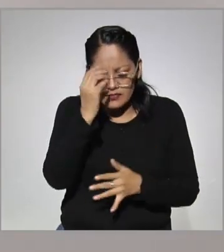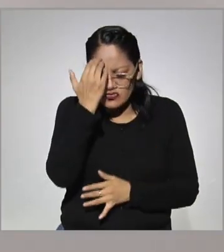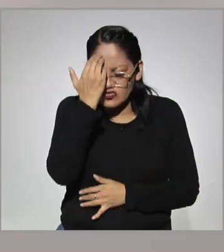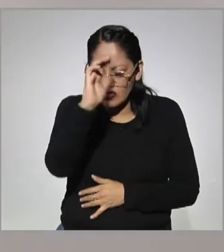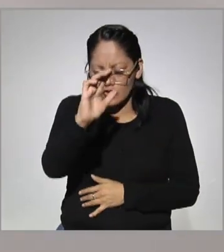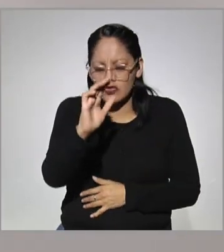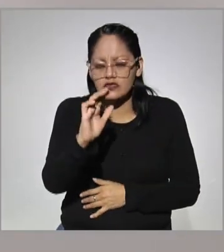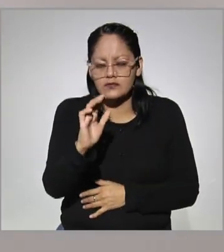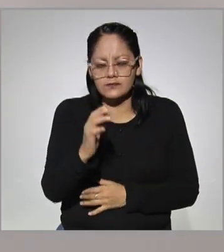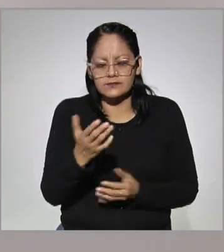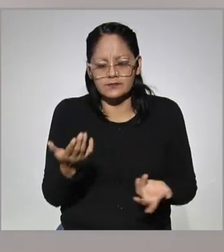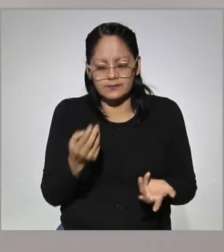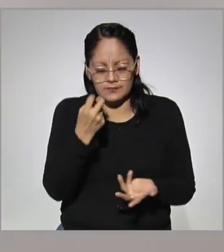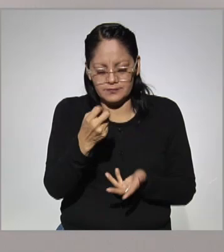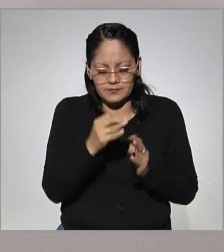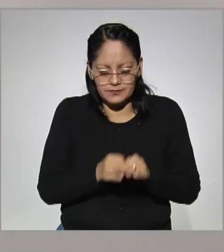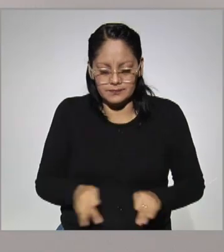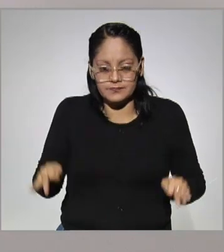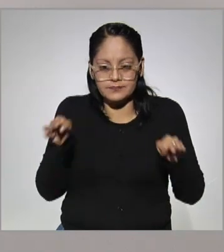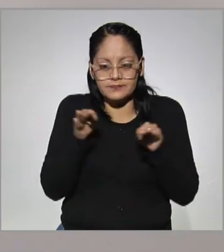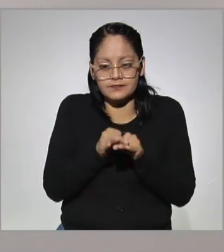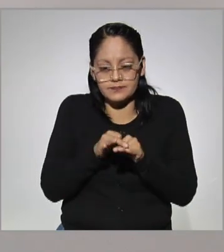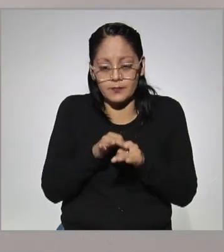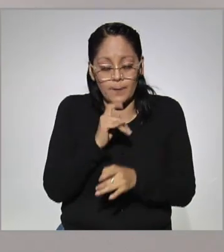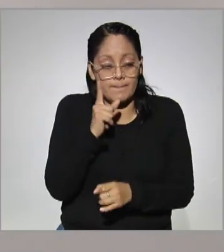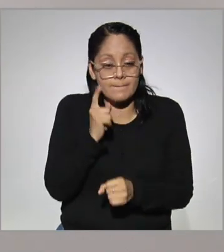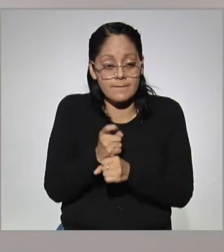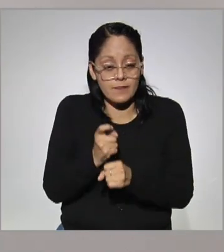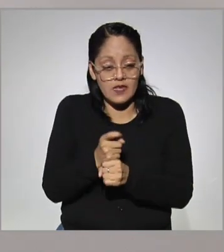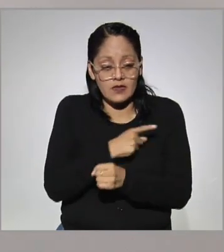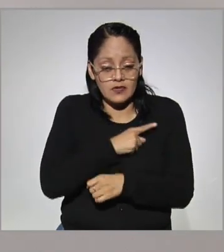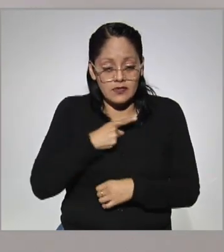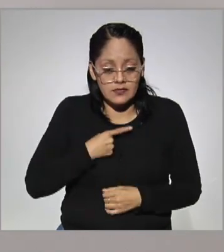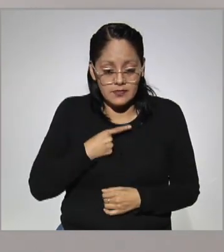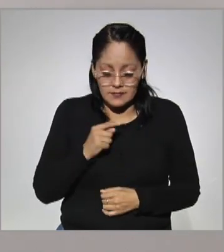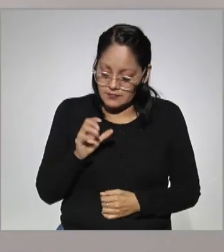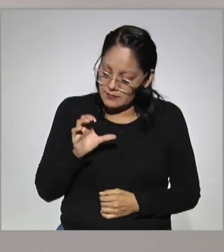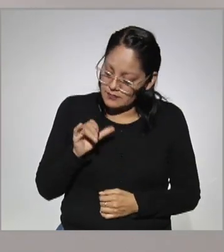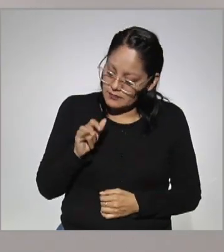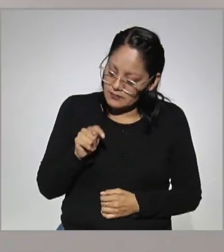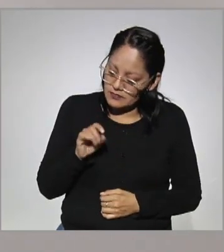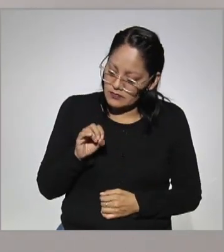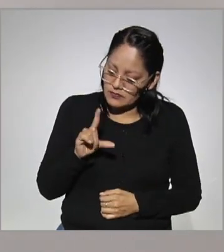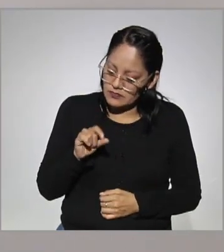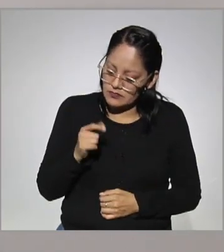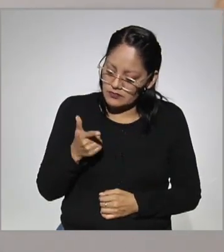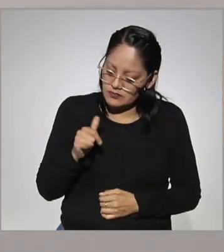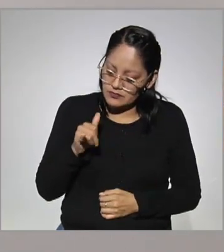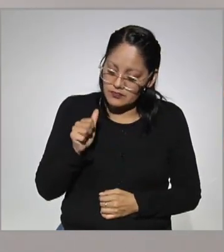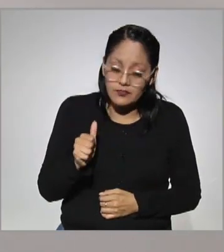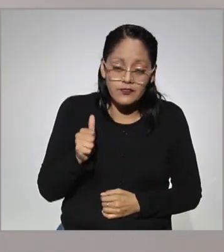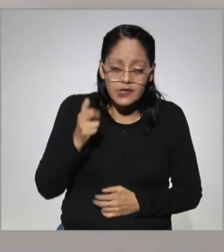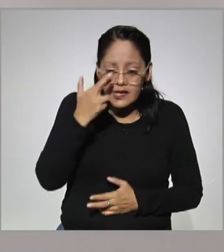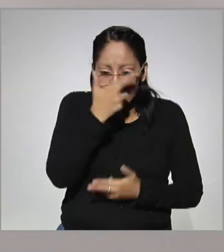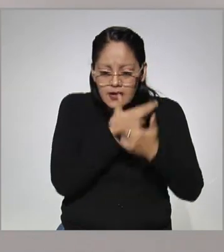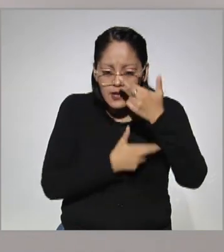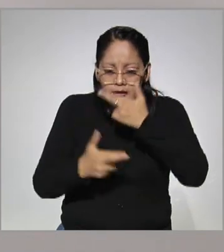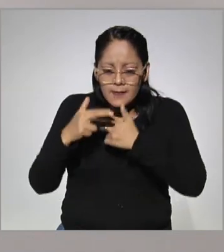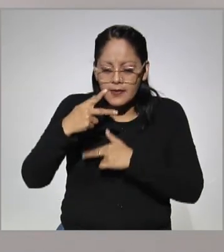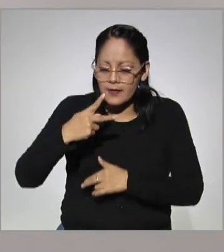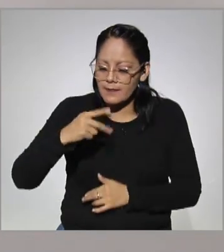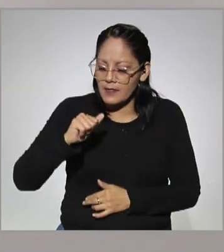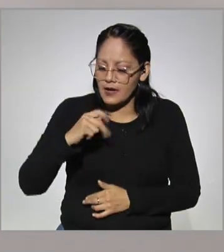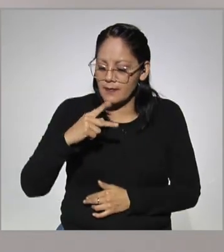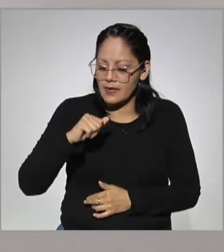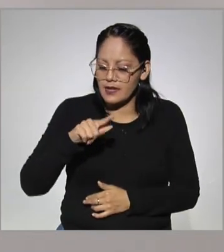lo que es importante, pues primero hacer la citología, el realizar el Papá Nicolau. Una vez que se